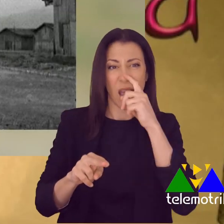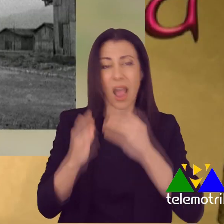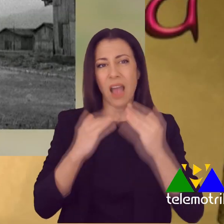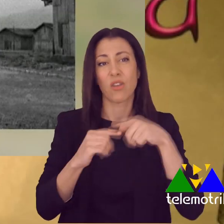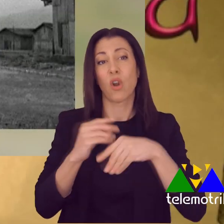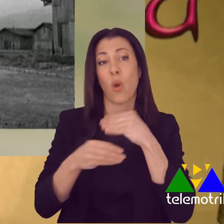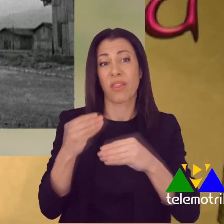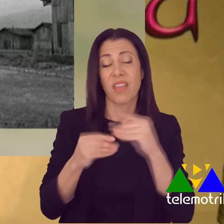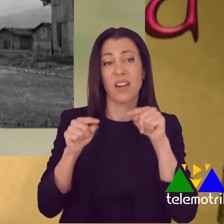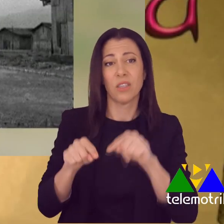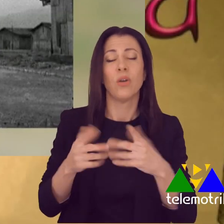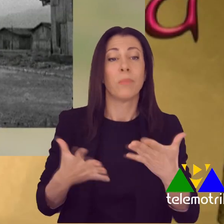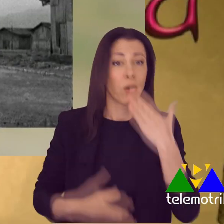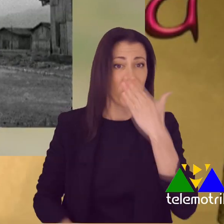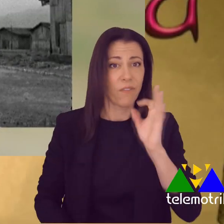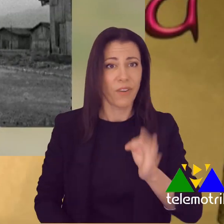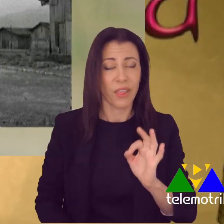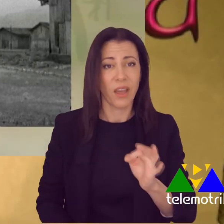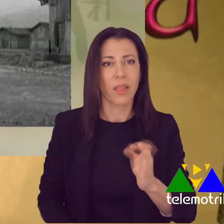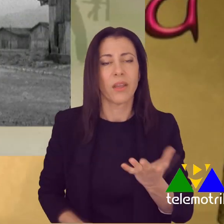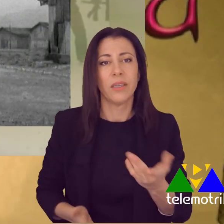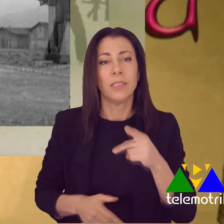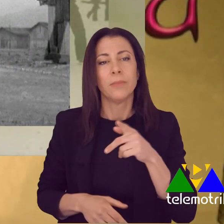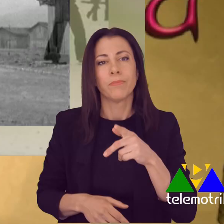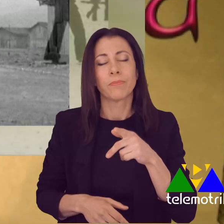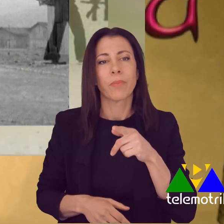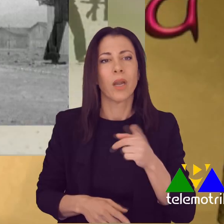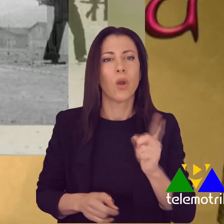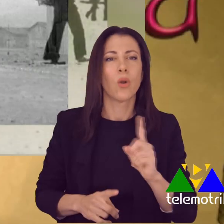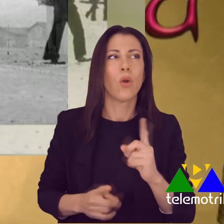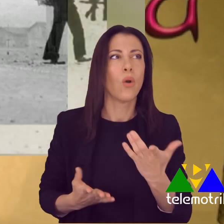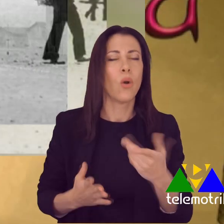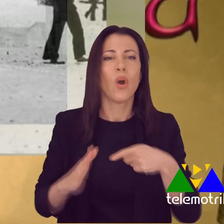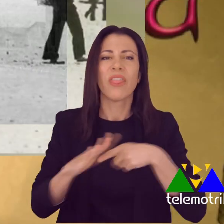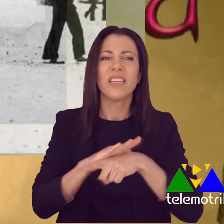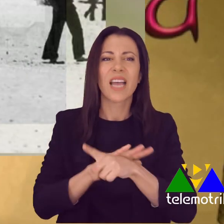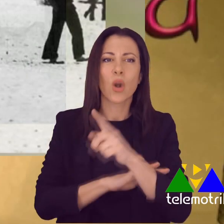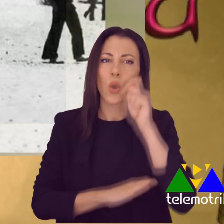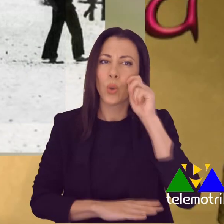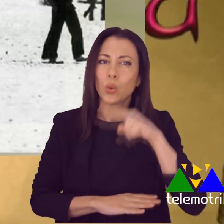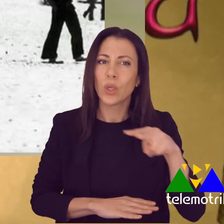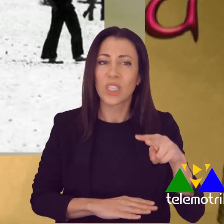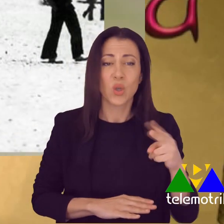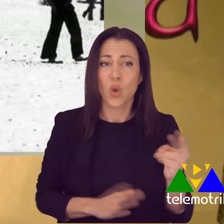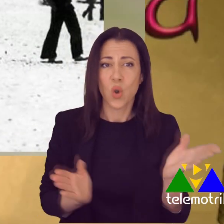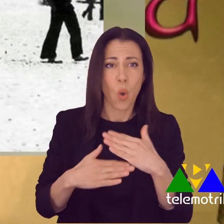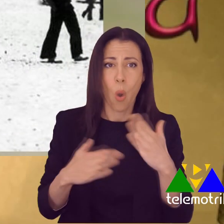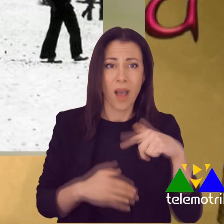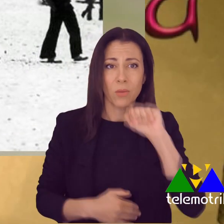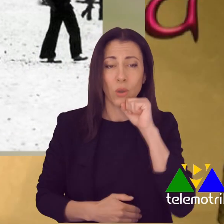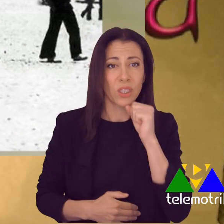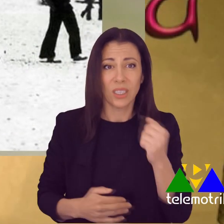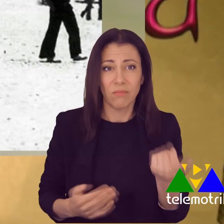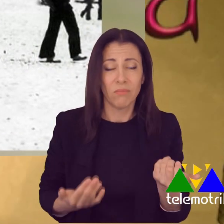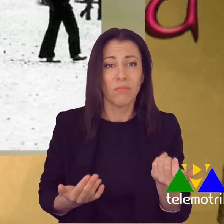años. Es verdad que en ese aspecto pues no tuvimos un desarrollo turístico. En Motril no